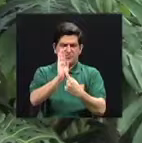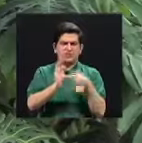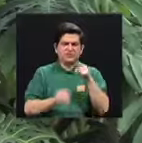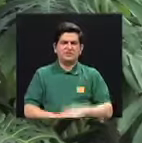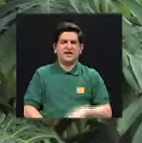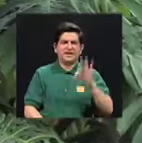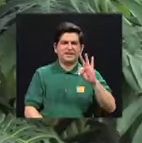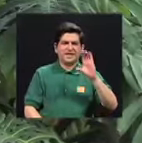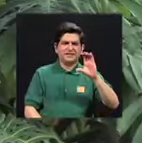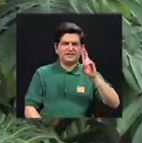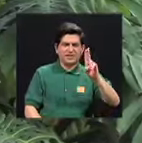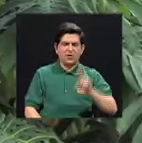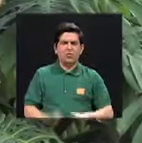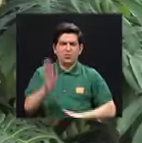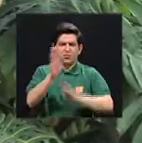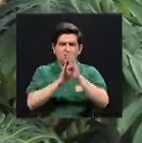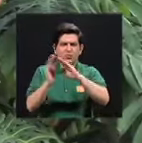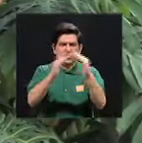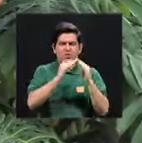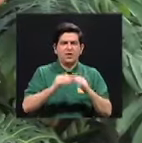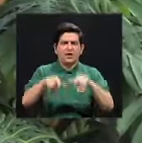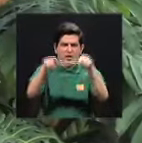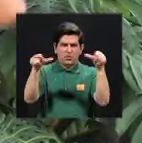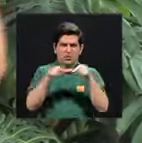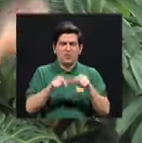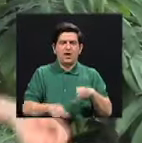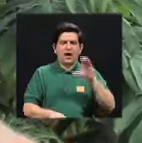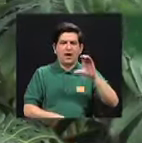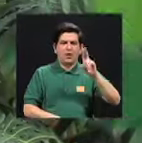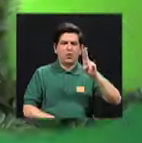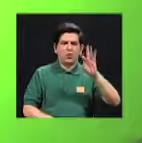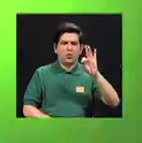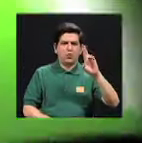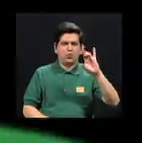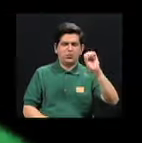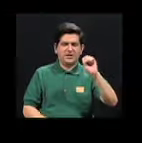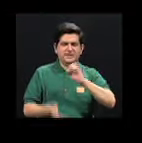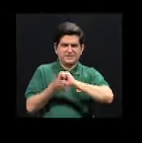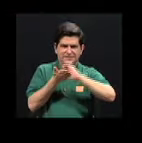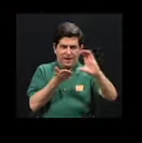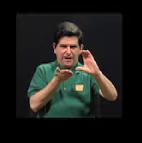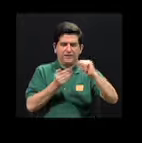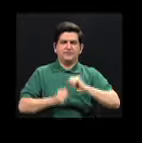más sobre el TCU de Desarrollo Comunitario en Cutris de San Carlos.